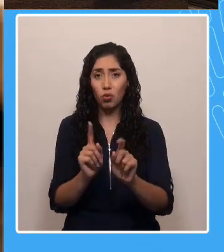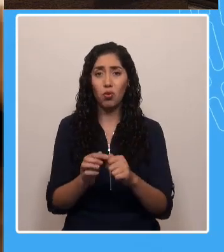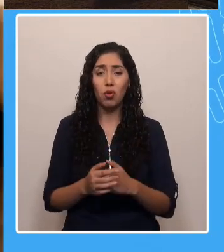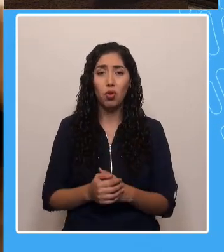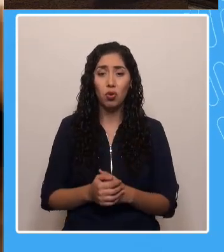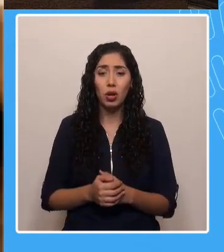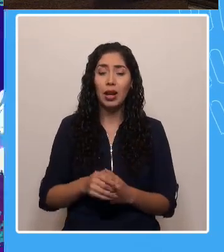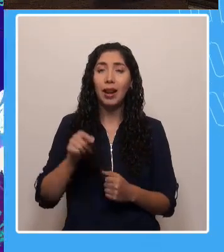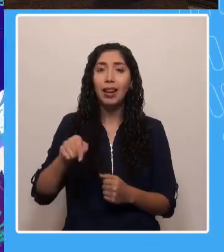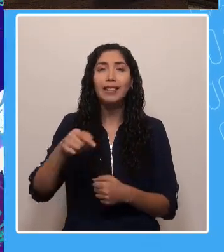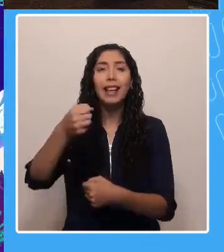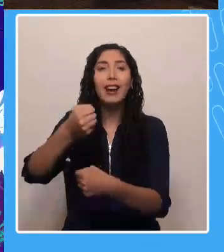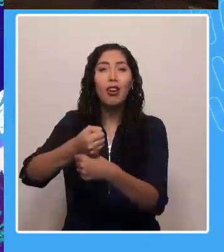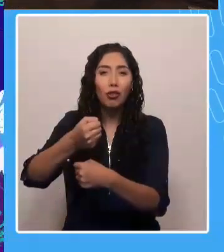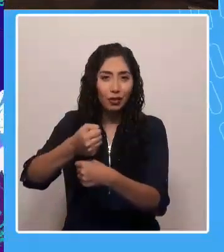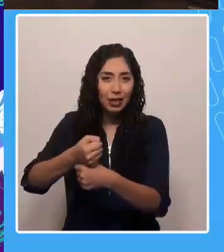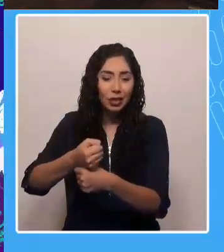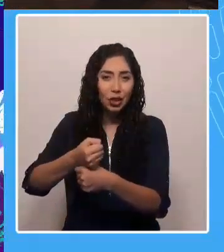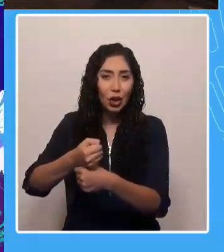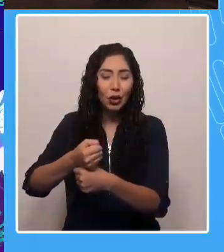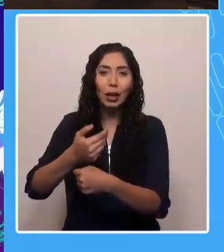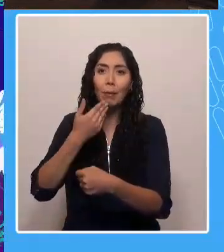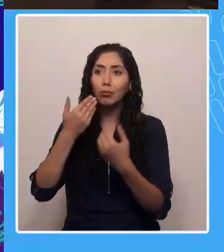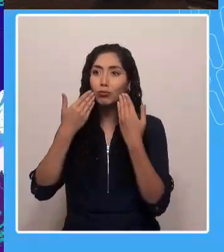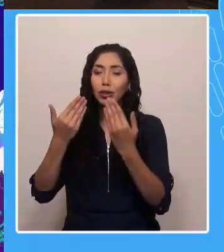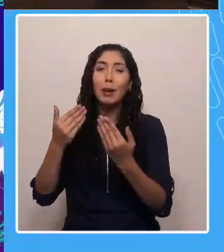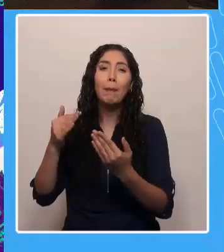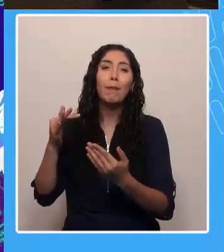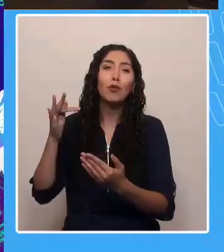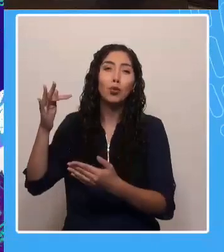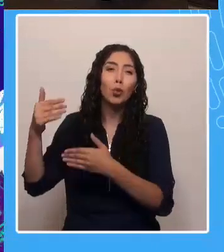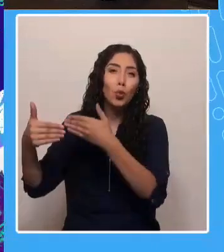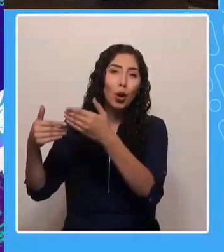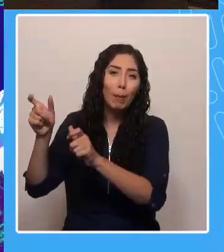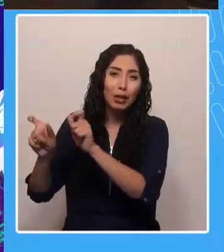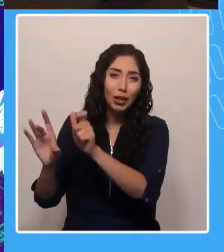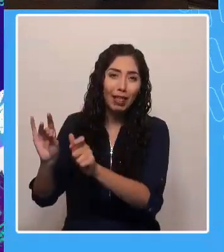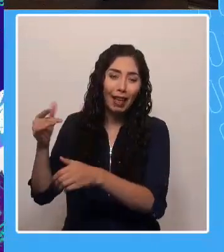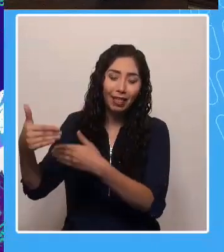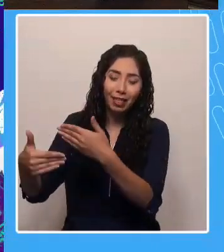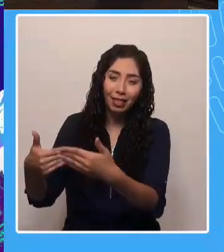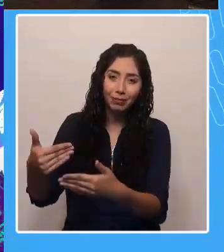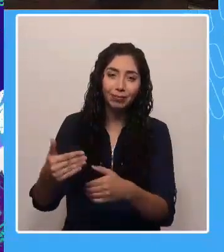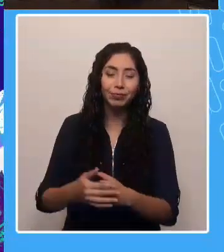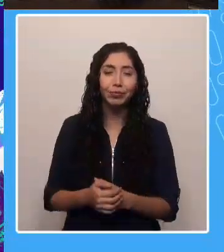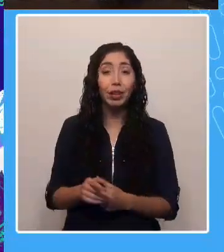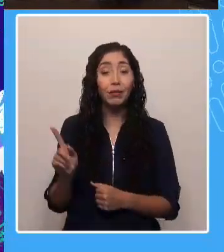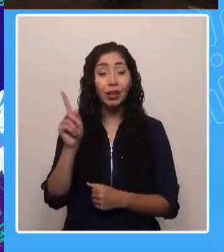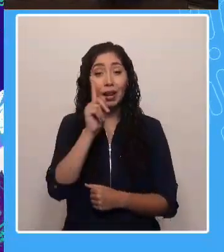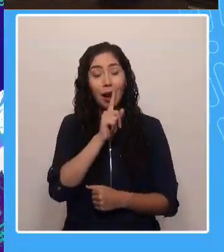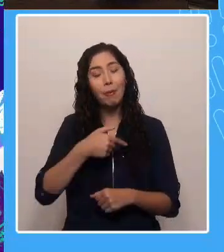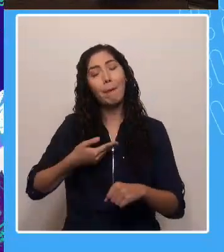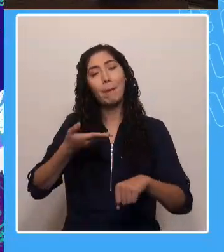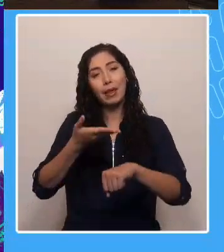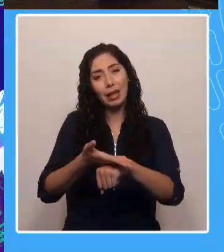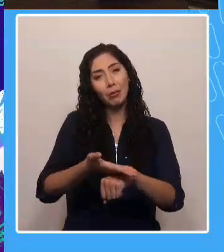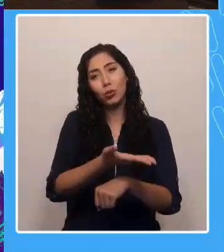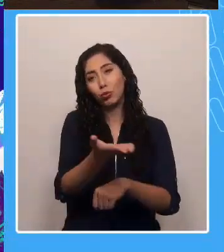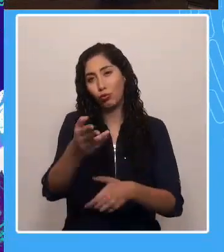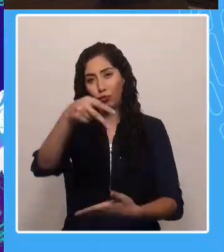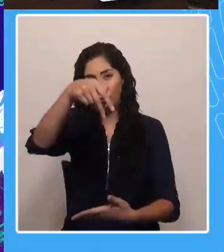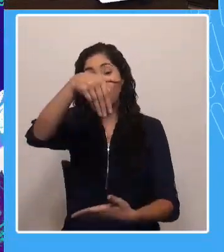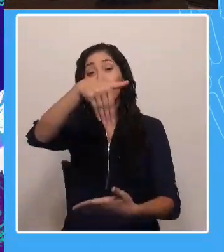noble oficio a las próximas generaciones. Finalmente, con palabras de Galeano, hoy solicitamos su voto para el